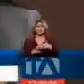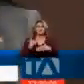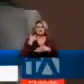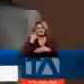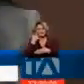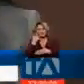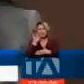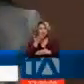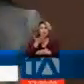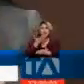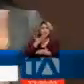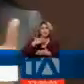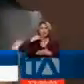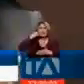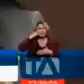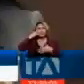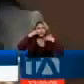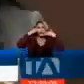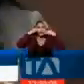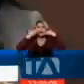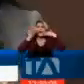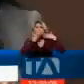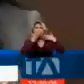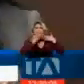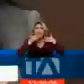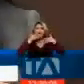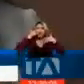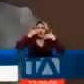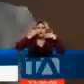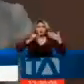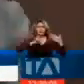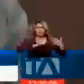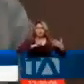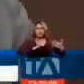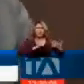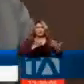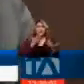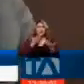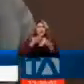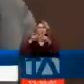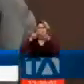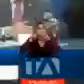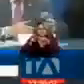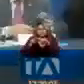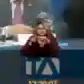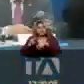el tratamiento va acorde a los síntomas que presentan, ¿no?